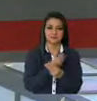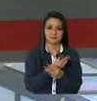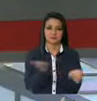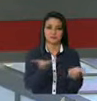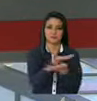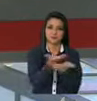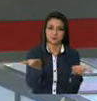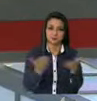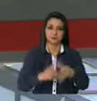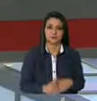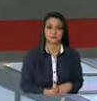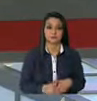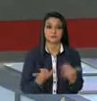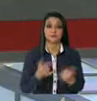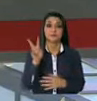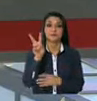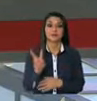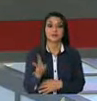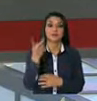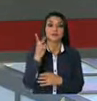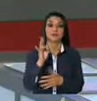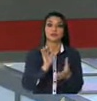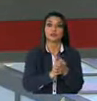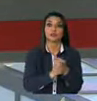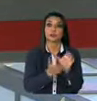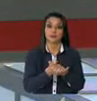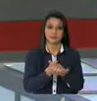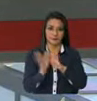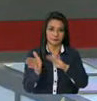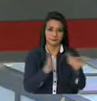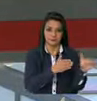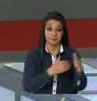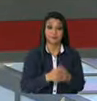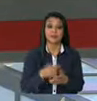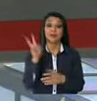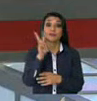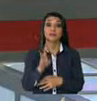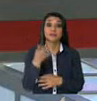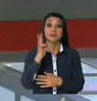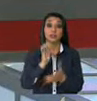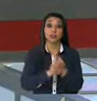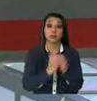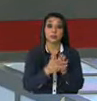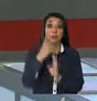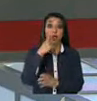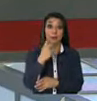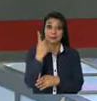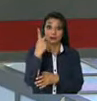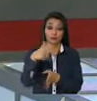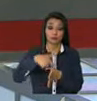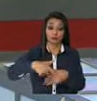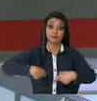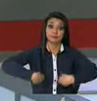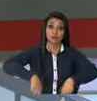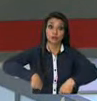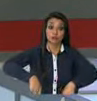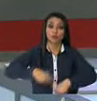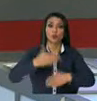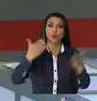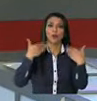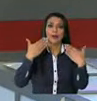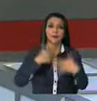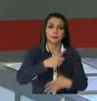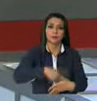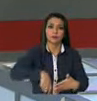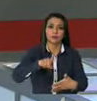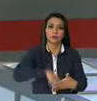usted. Desde este día viernes 17 de noviembre no podrán circular dos hombres en una motocicleta por las calles de Guayaquil en un horario